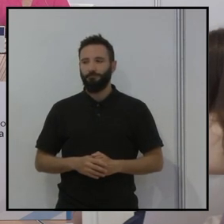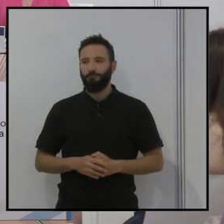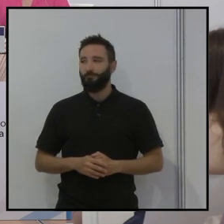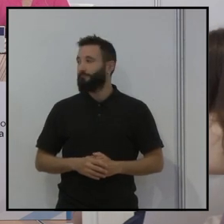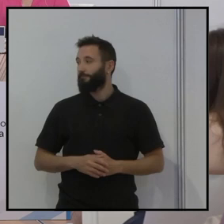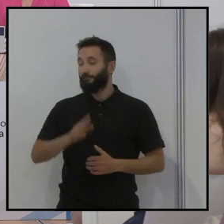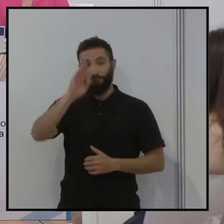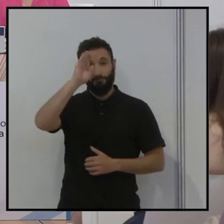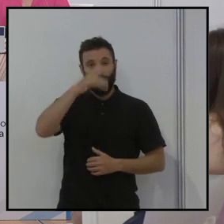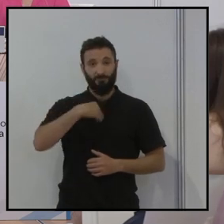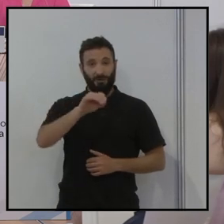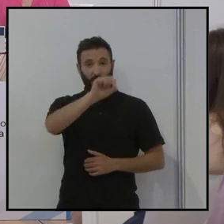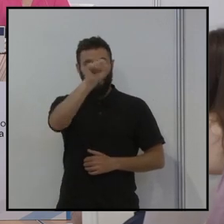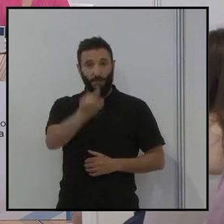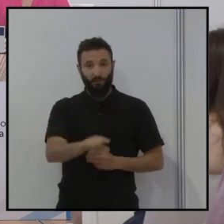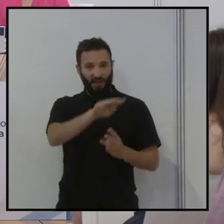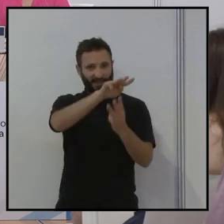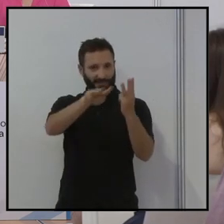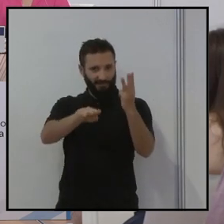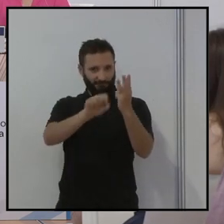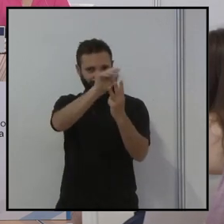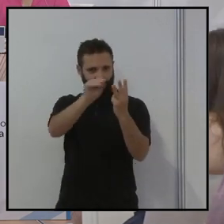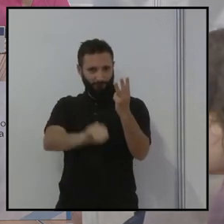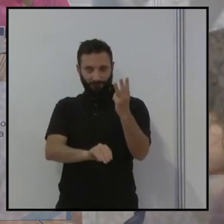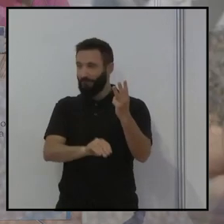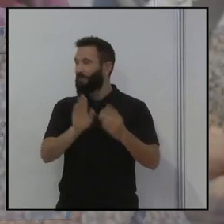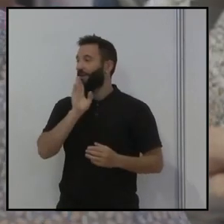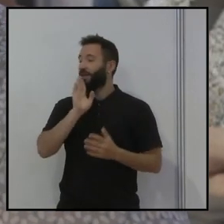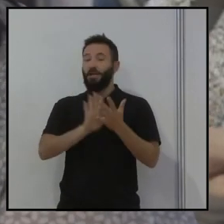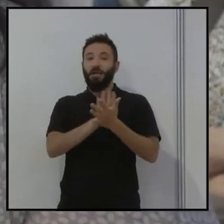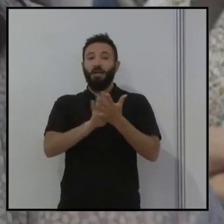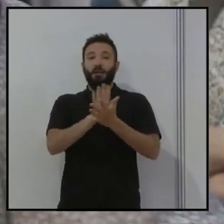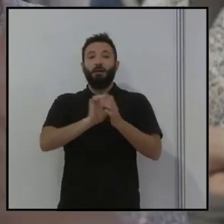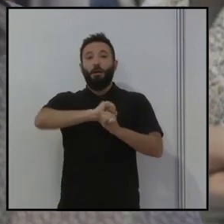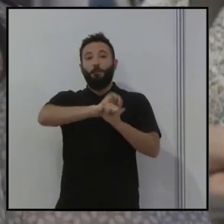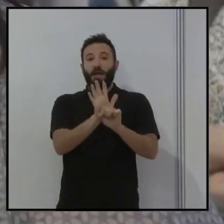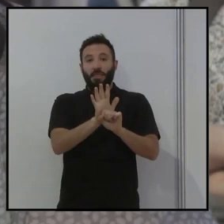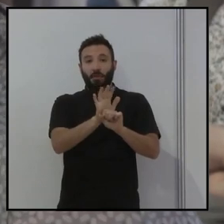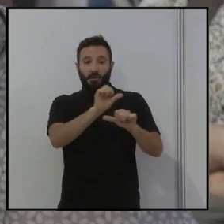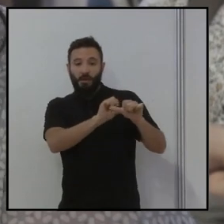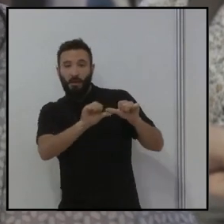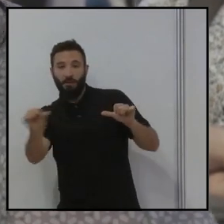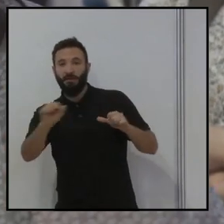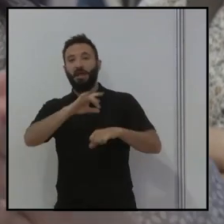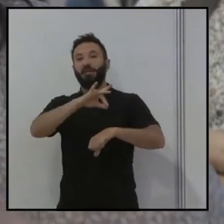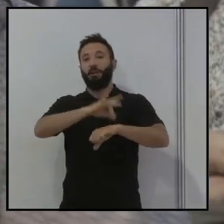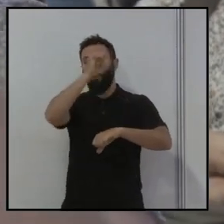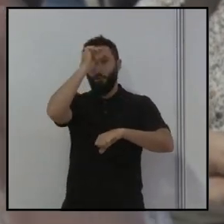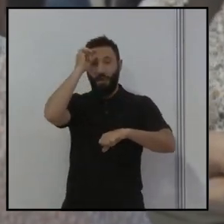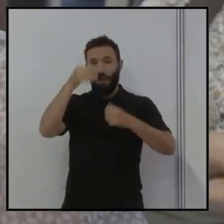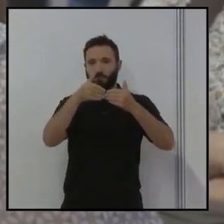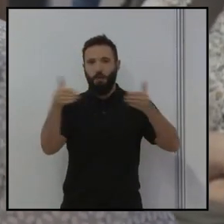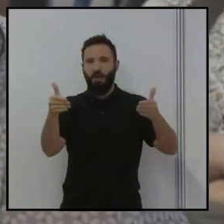Hola, yo tengo una pregunta un poco para los tres. Decíais antes que la pandemia ha hecho que la salud mental salga del armario. Una de